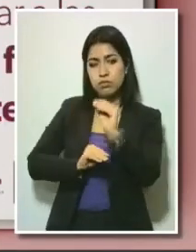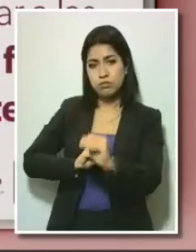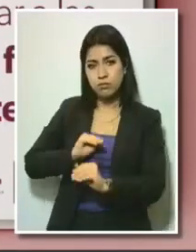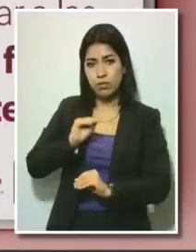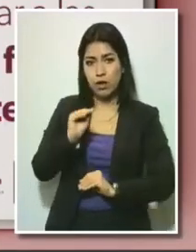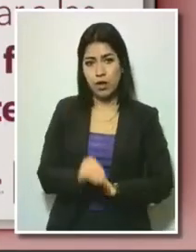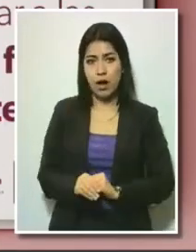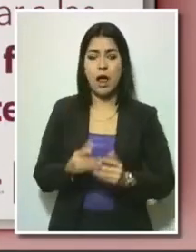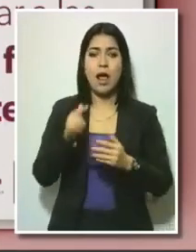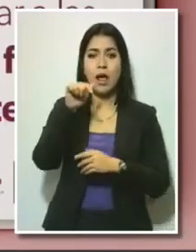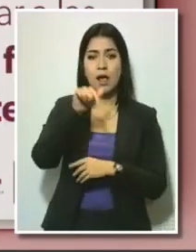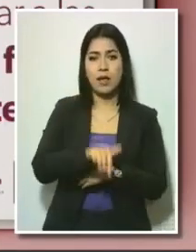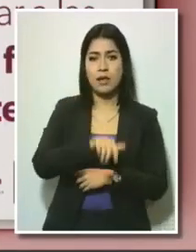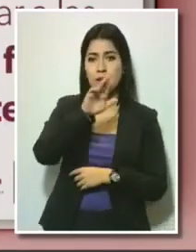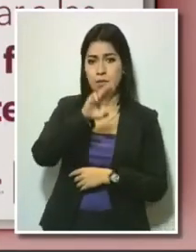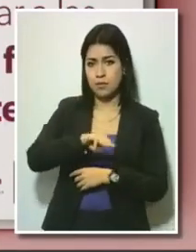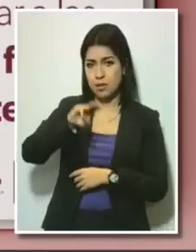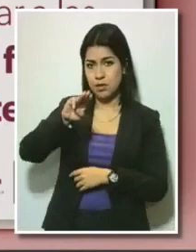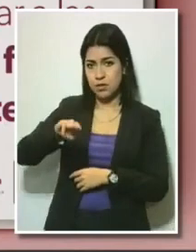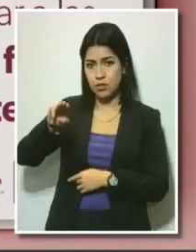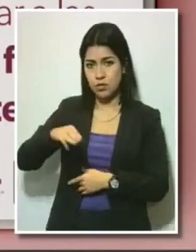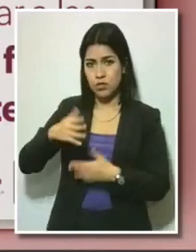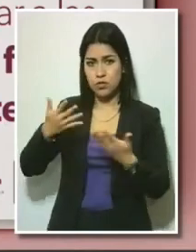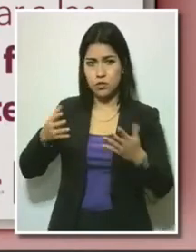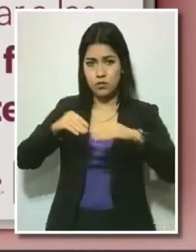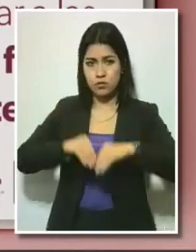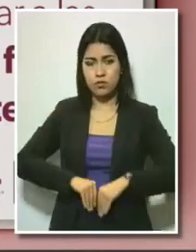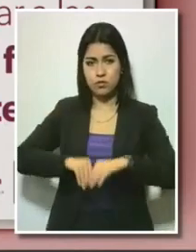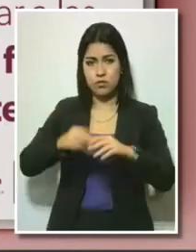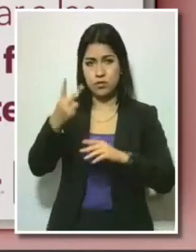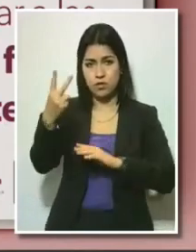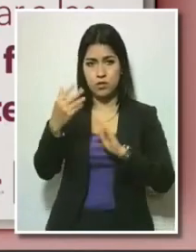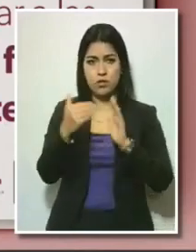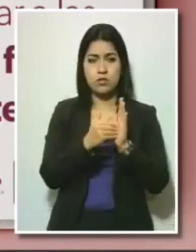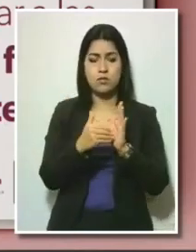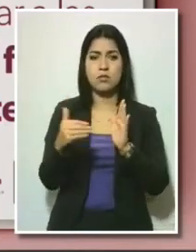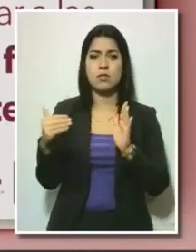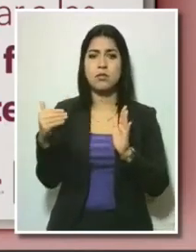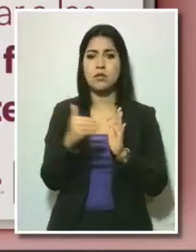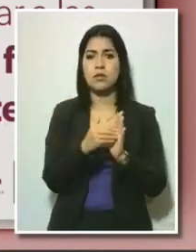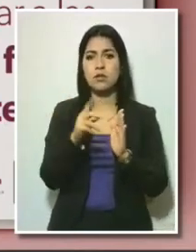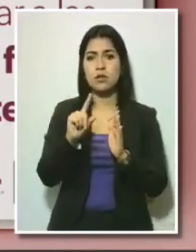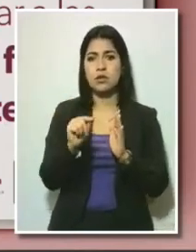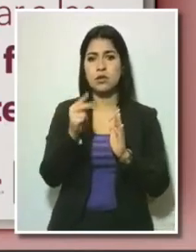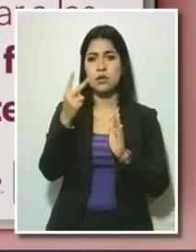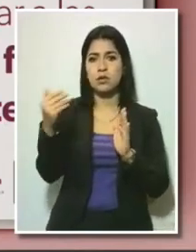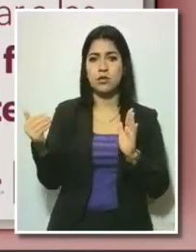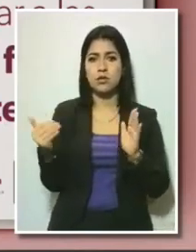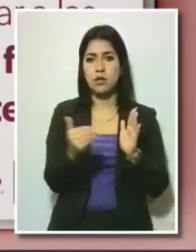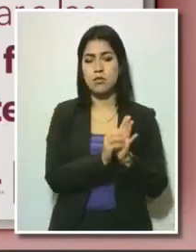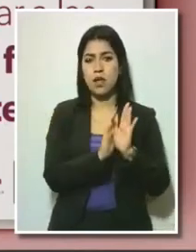En Michoacán se distribuyen 2.072.000 libros y